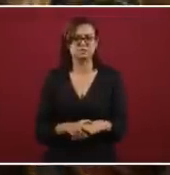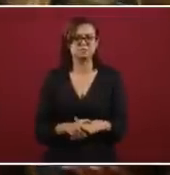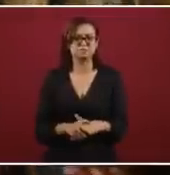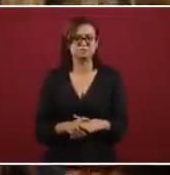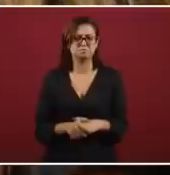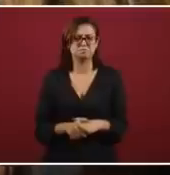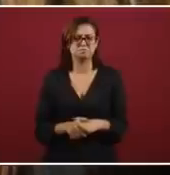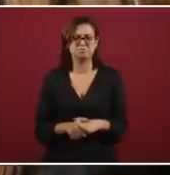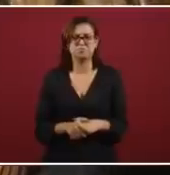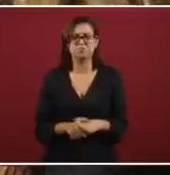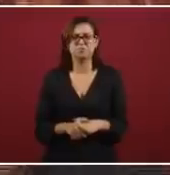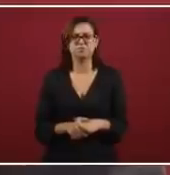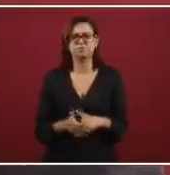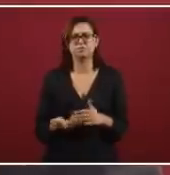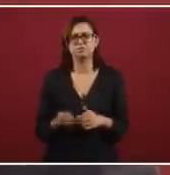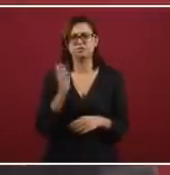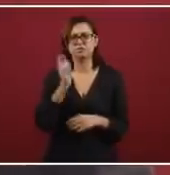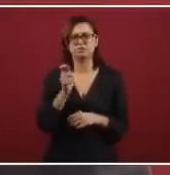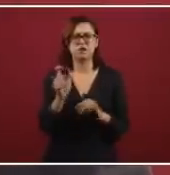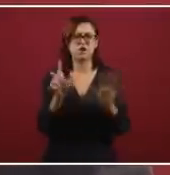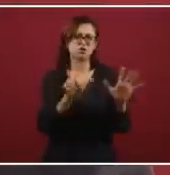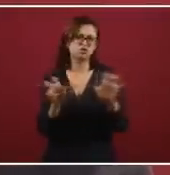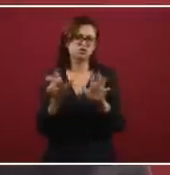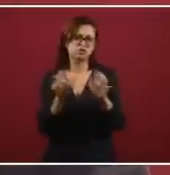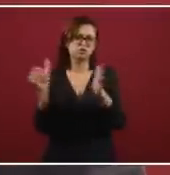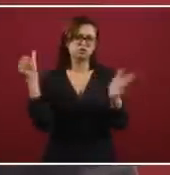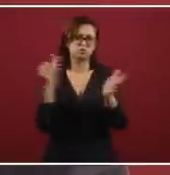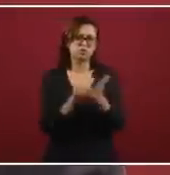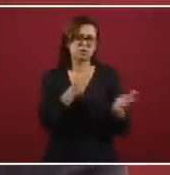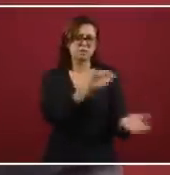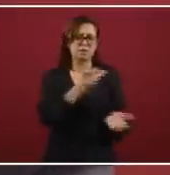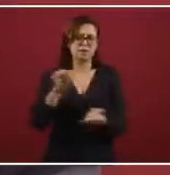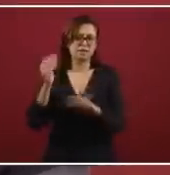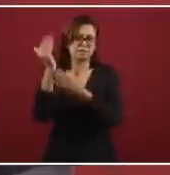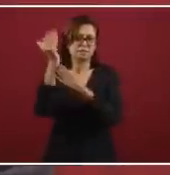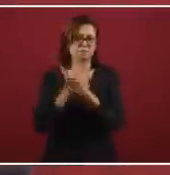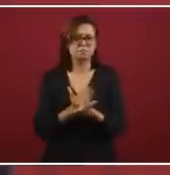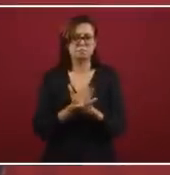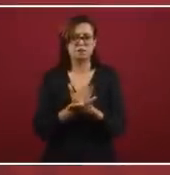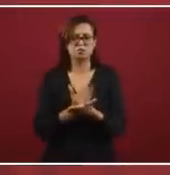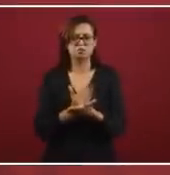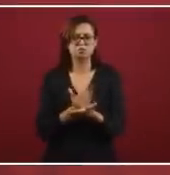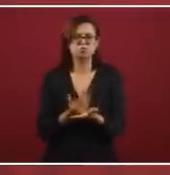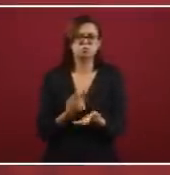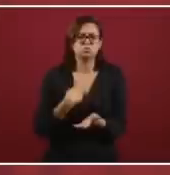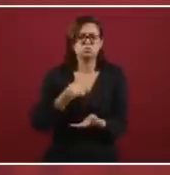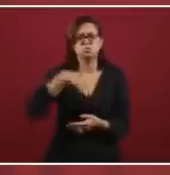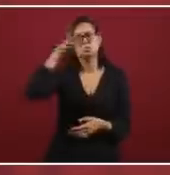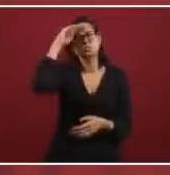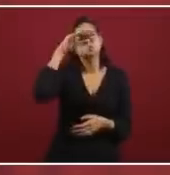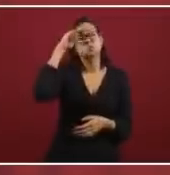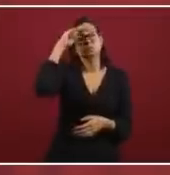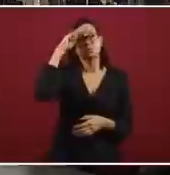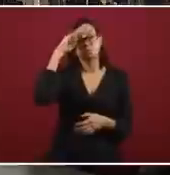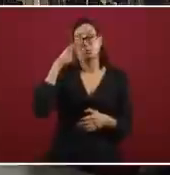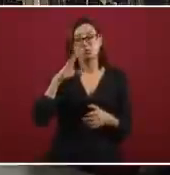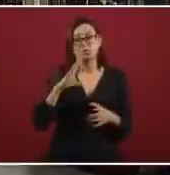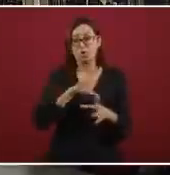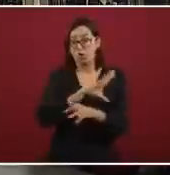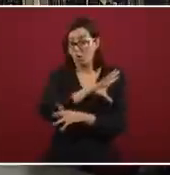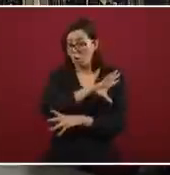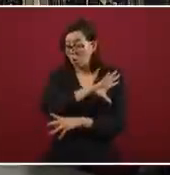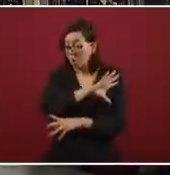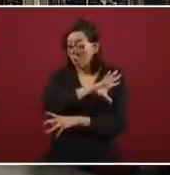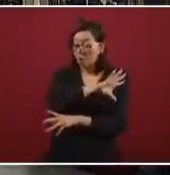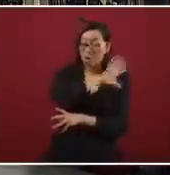Estamos 800,000 barriles abajo. Entonces, no es apostar todo a